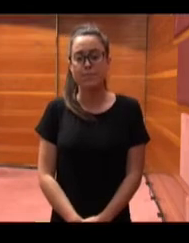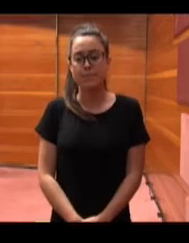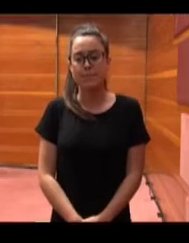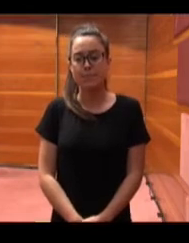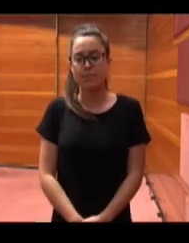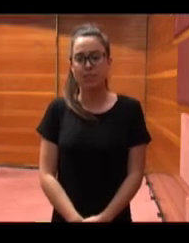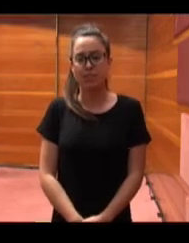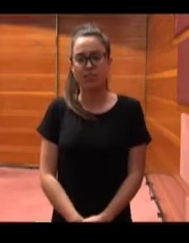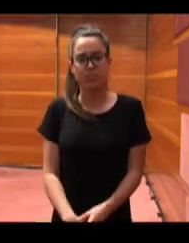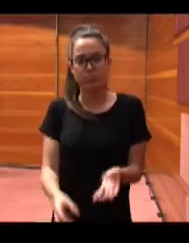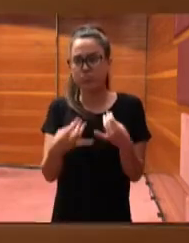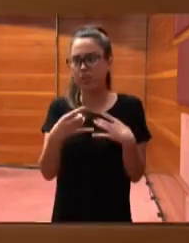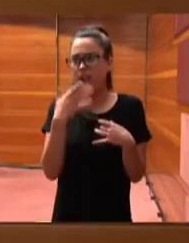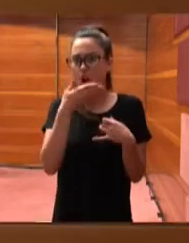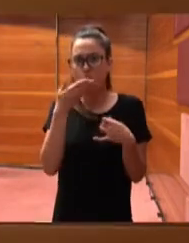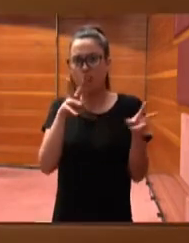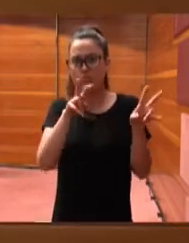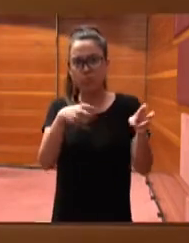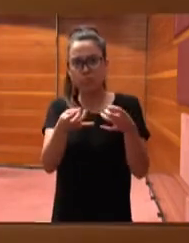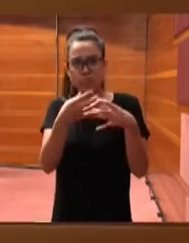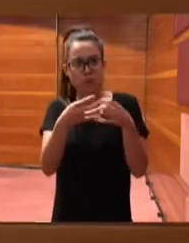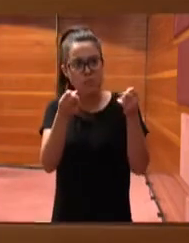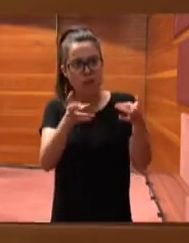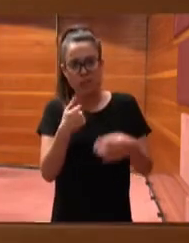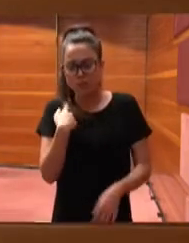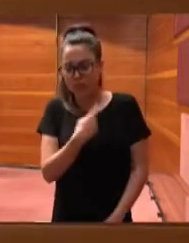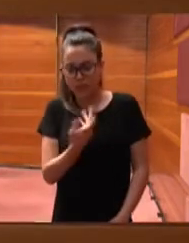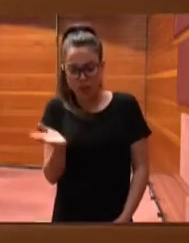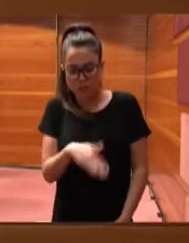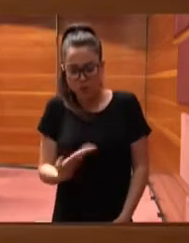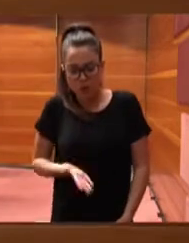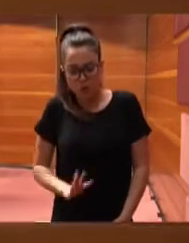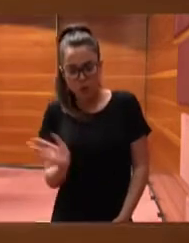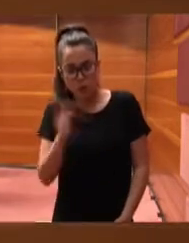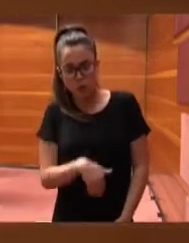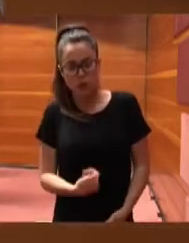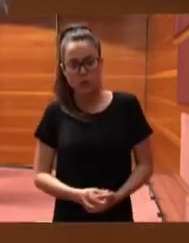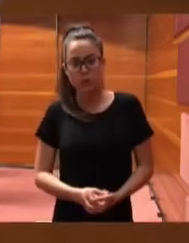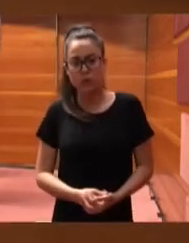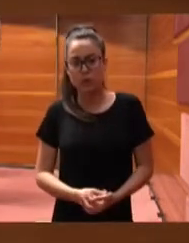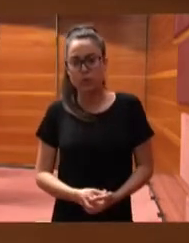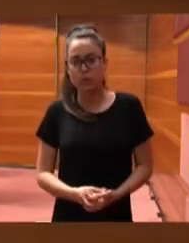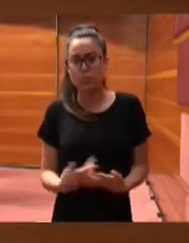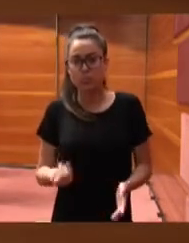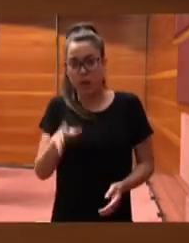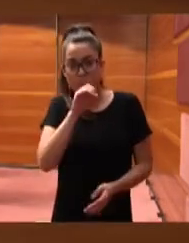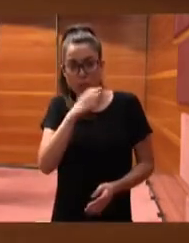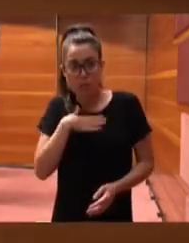¿Para qué me cuentas lo de los colegios? No tengo ninguna necesidad. ¿Qué quieres que opine? Venga, vale, ya sí, eso opino,